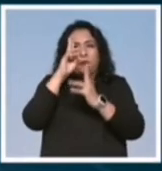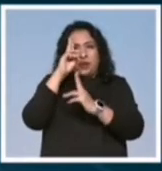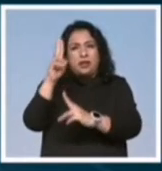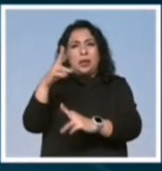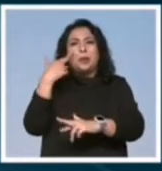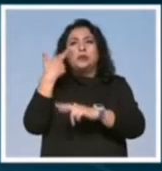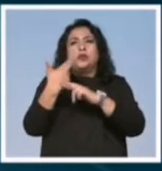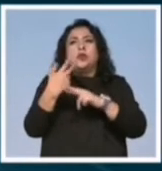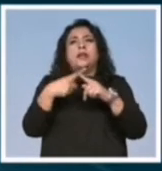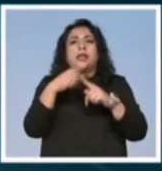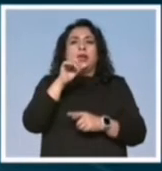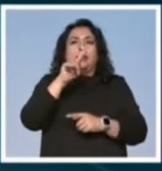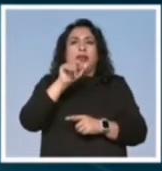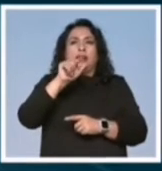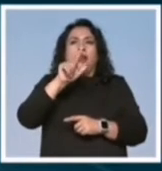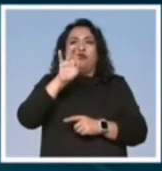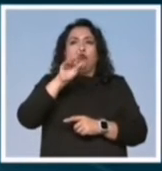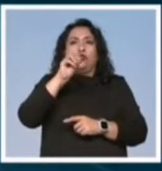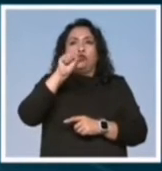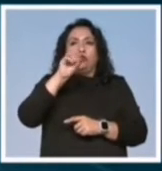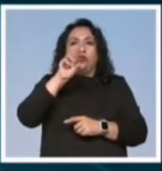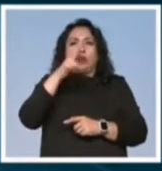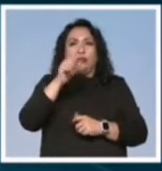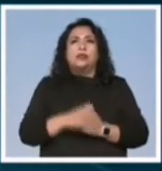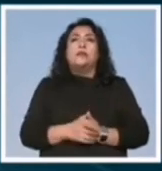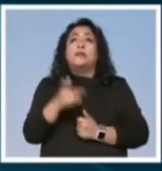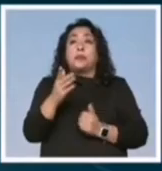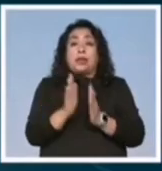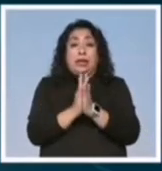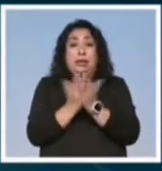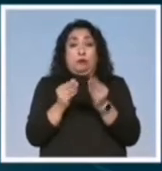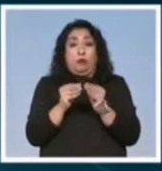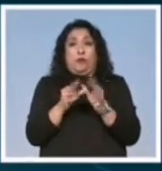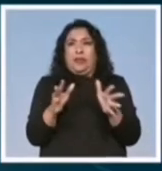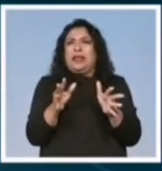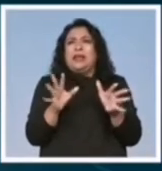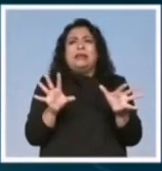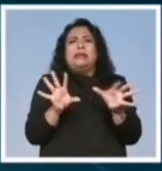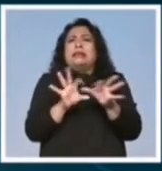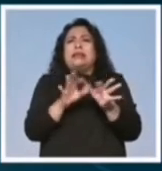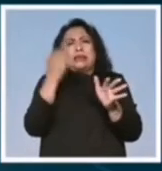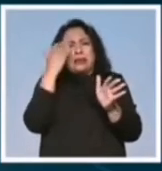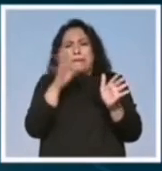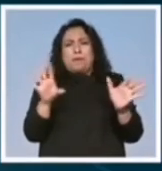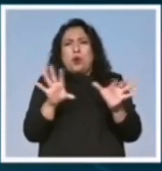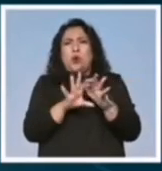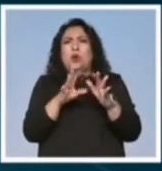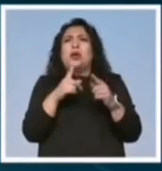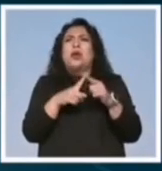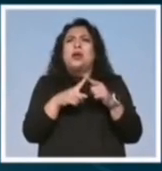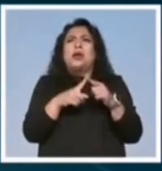la Cátedra Alfonso Reyes. Con la publicación muy cercana en el tiempo de Hasta no